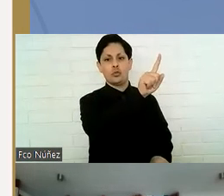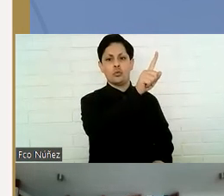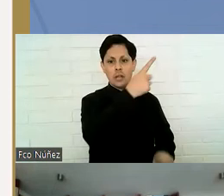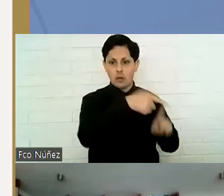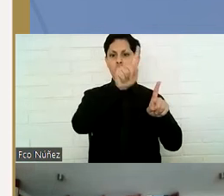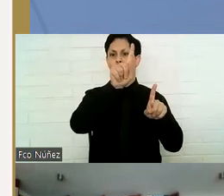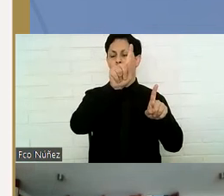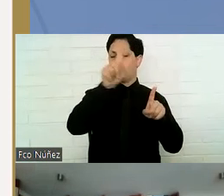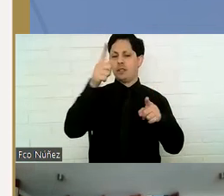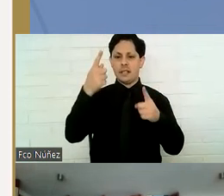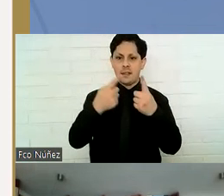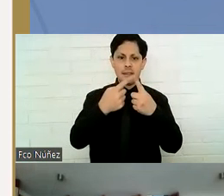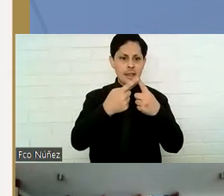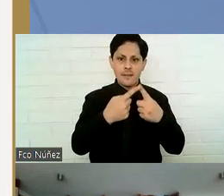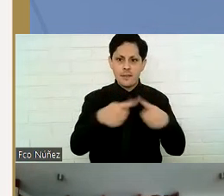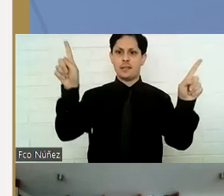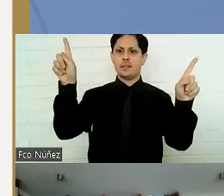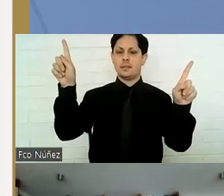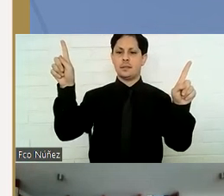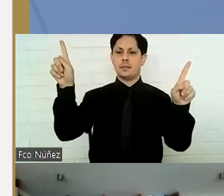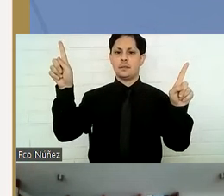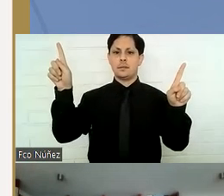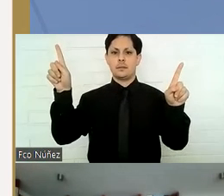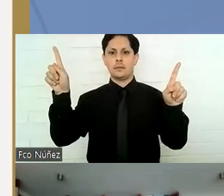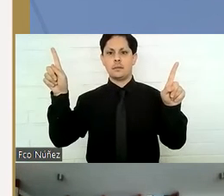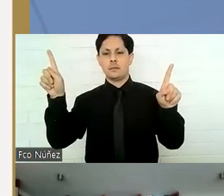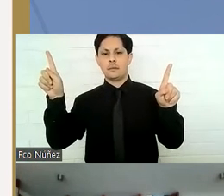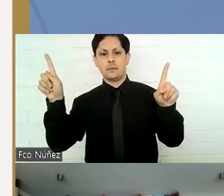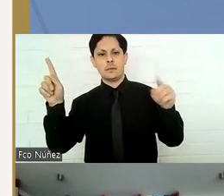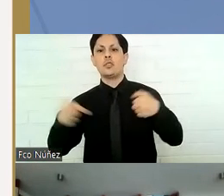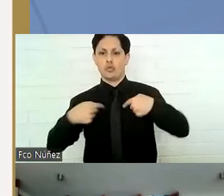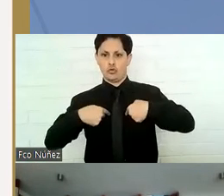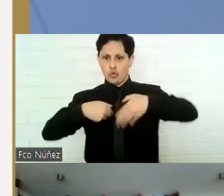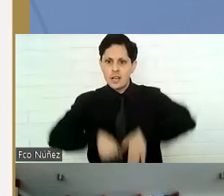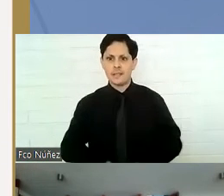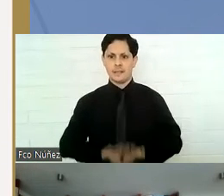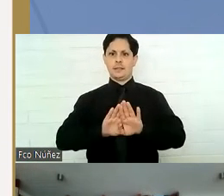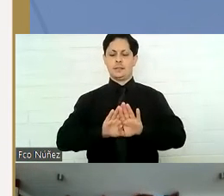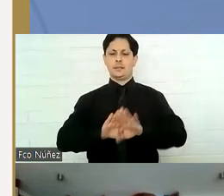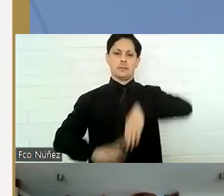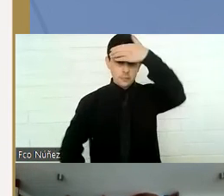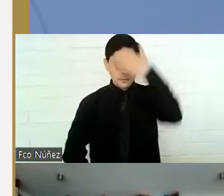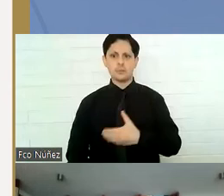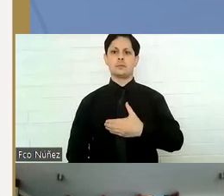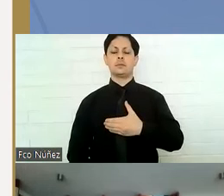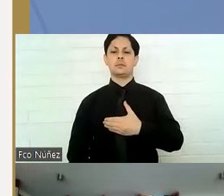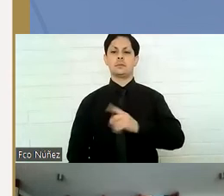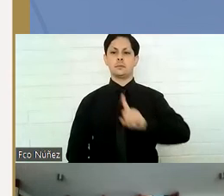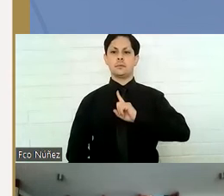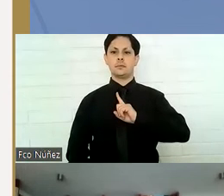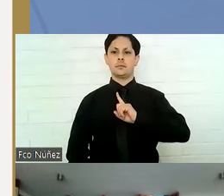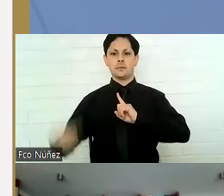las diferencias, Nancy, con el sujeto